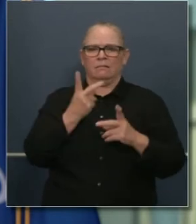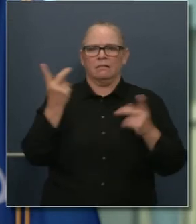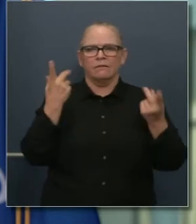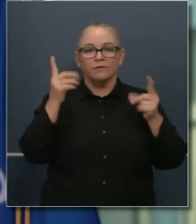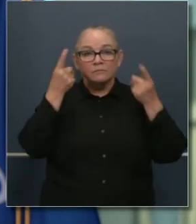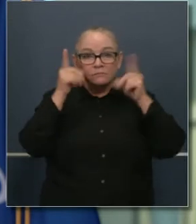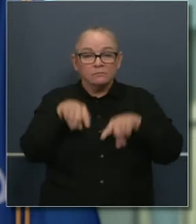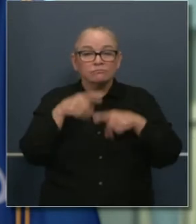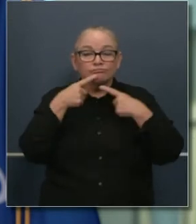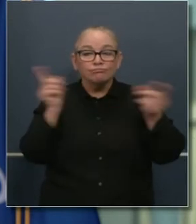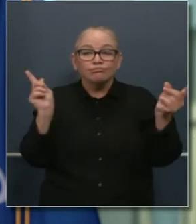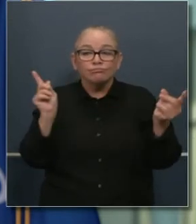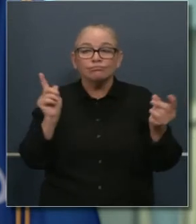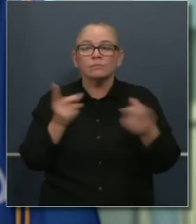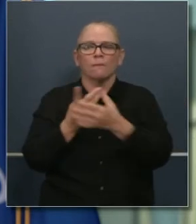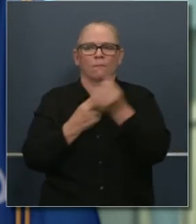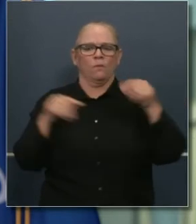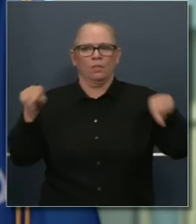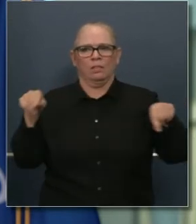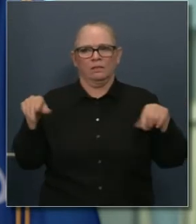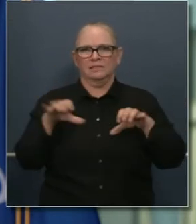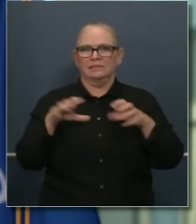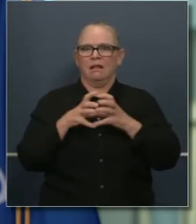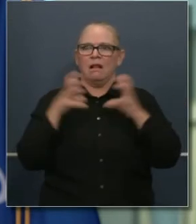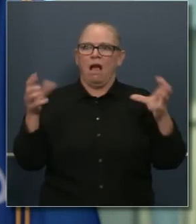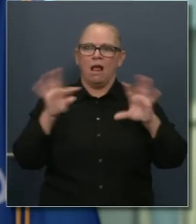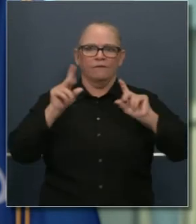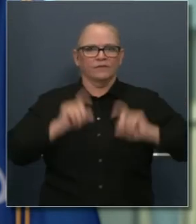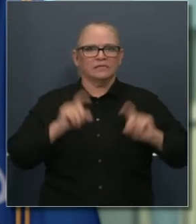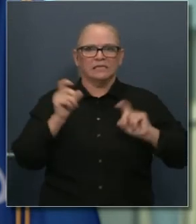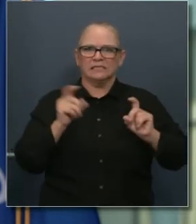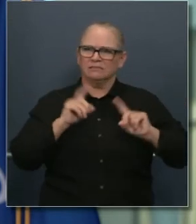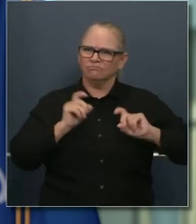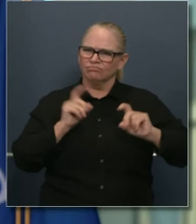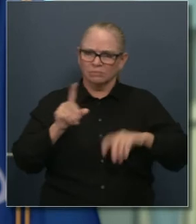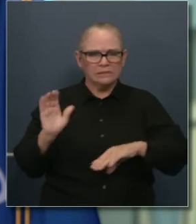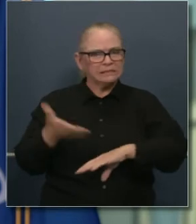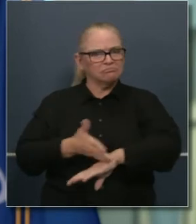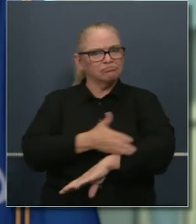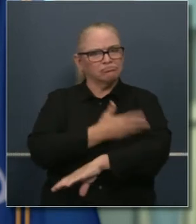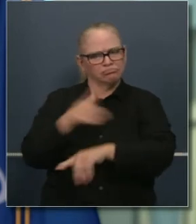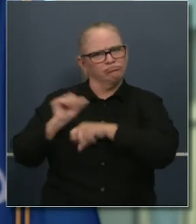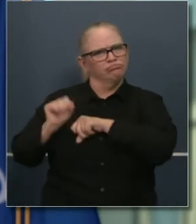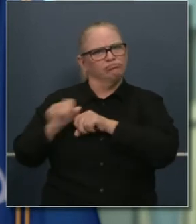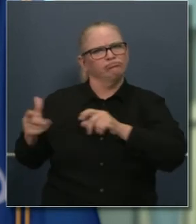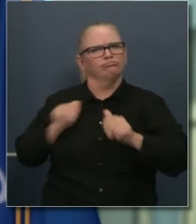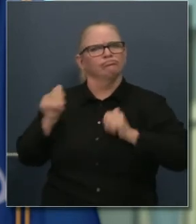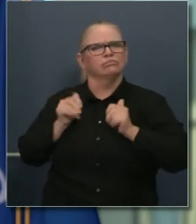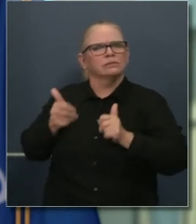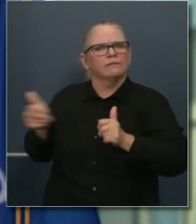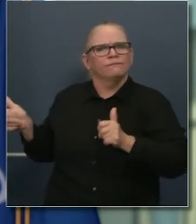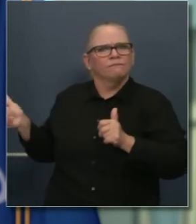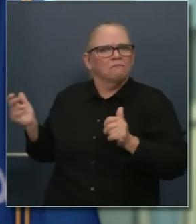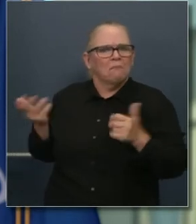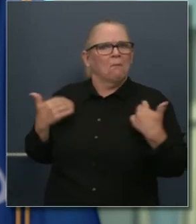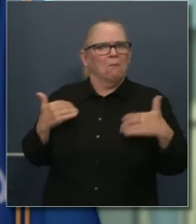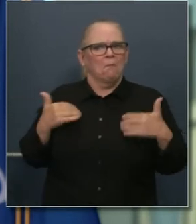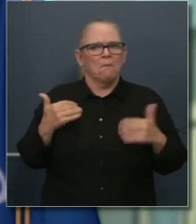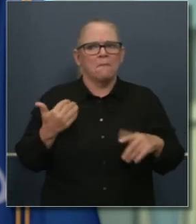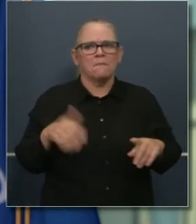han hecho mucho progreso en cuanto a las pruebas diagnósticas que eso ha sido un principio fundamental en nuestra recomendación